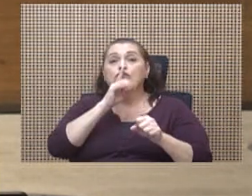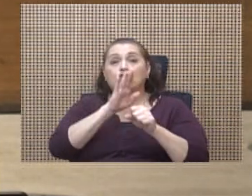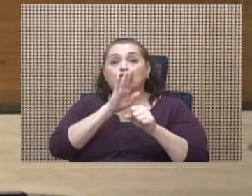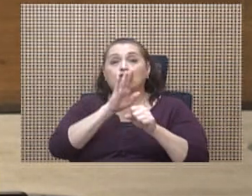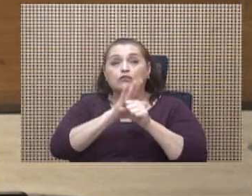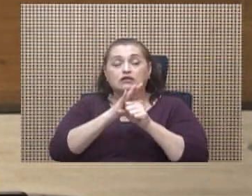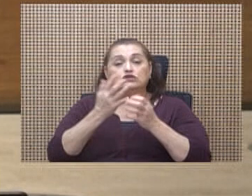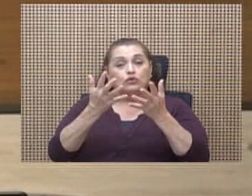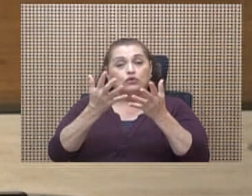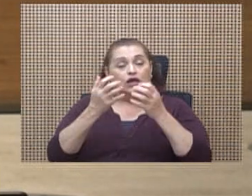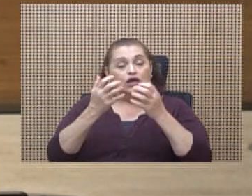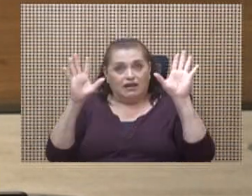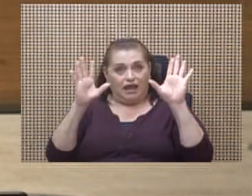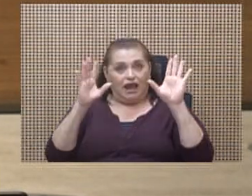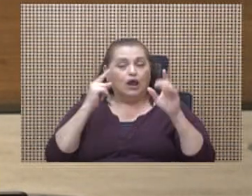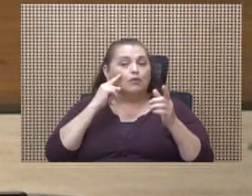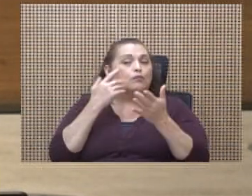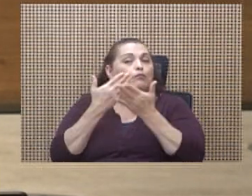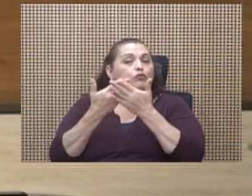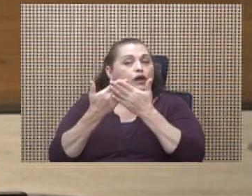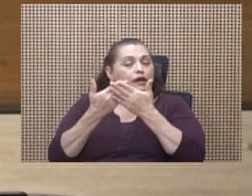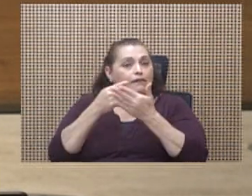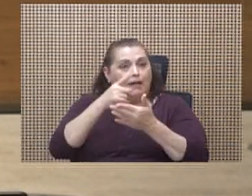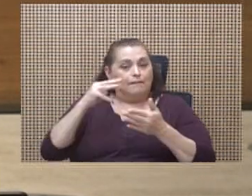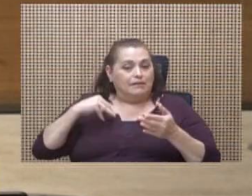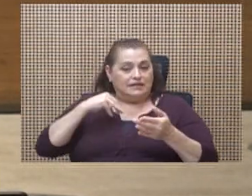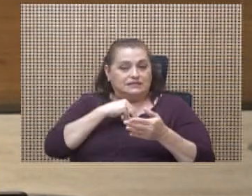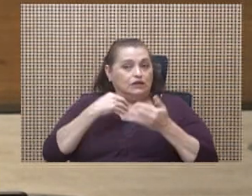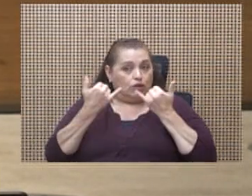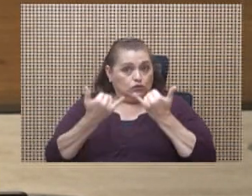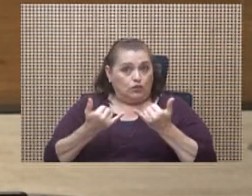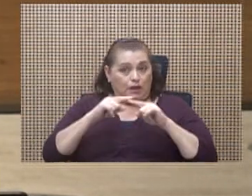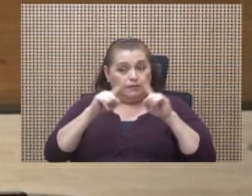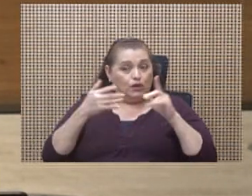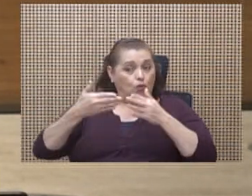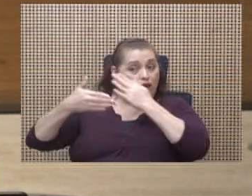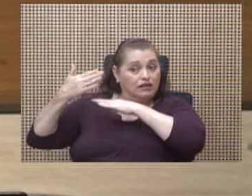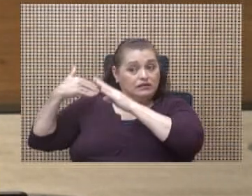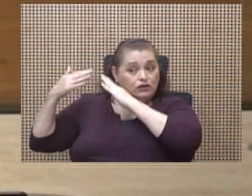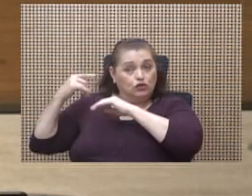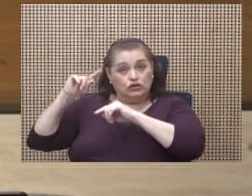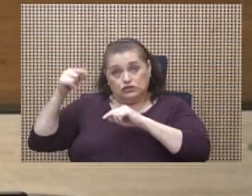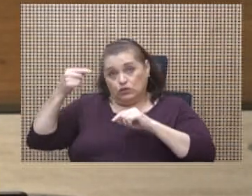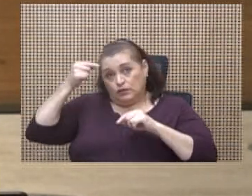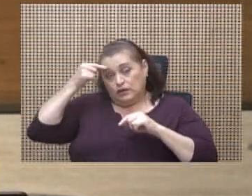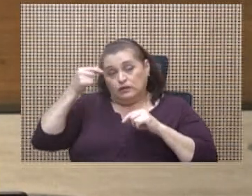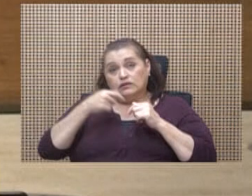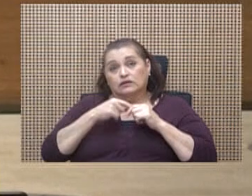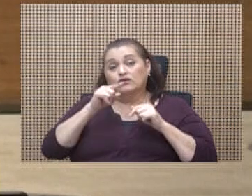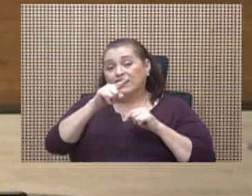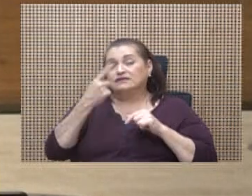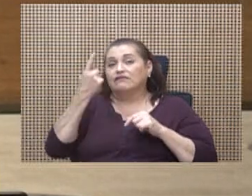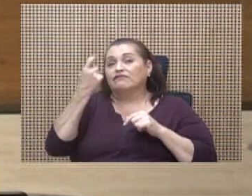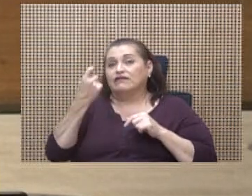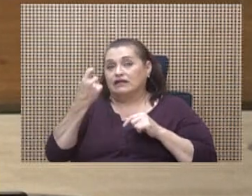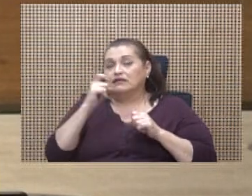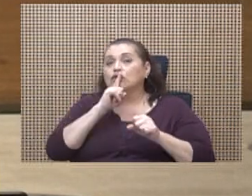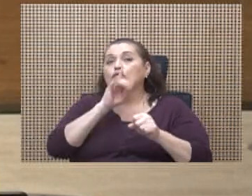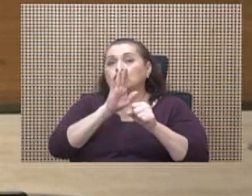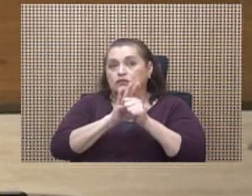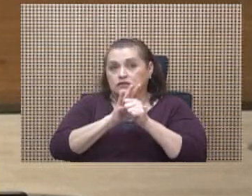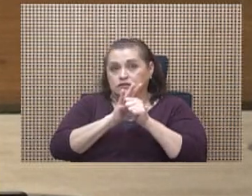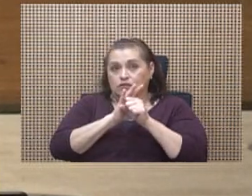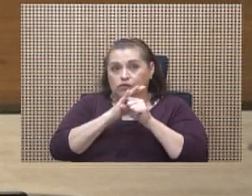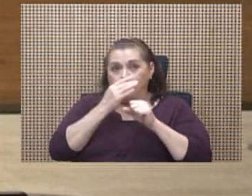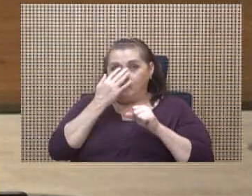aclarar estará en prueba de este ministerio actual pero los anteriores los gobiernos anteriores esa falta de compromiso